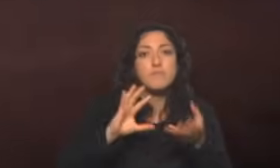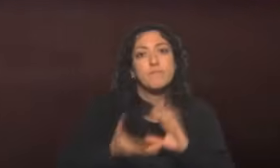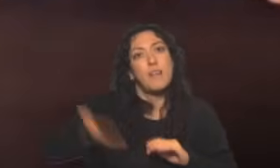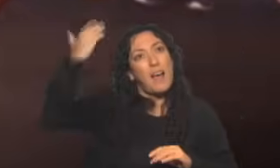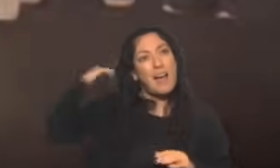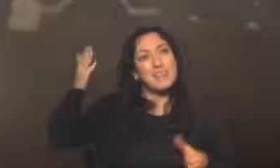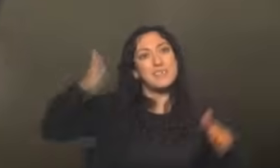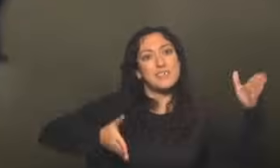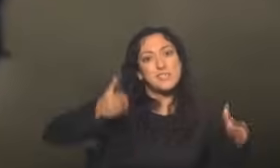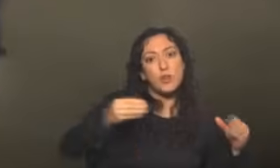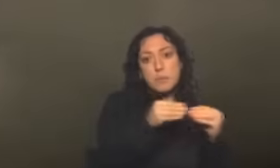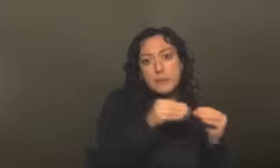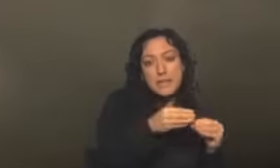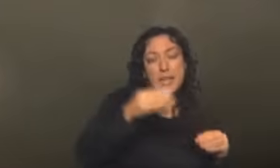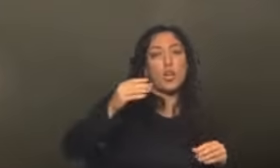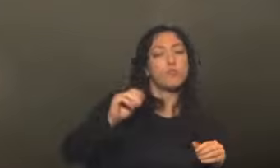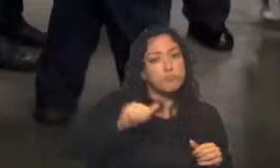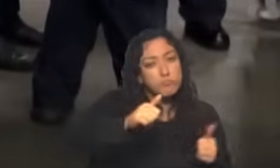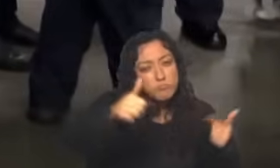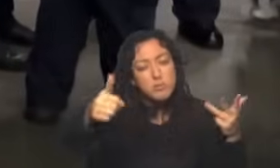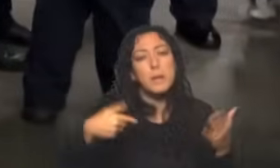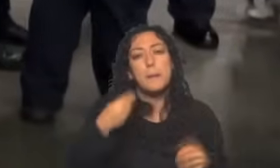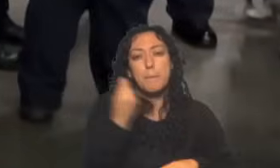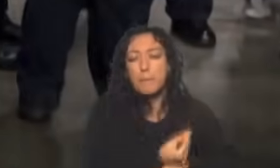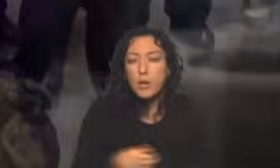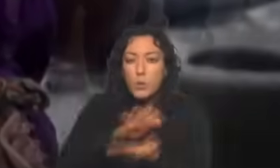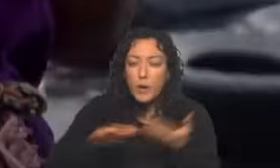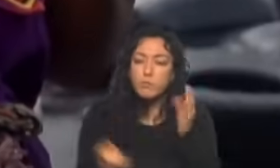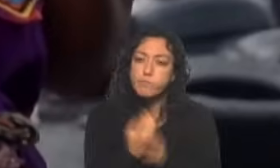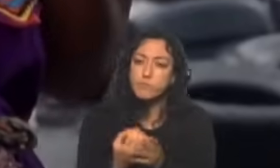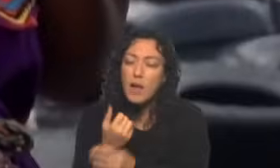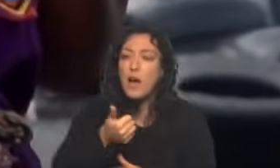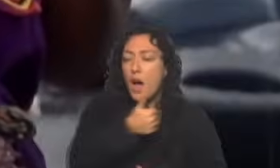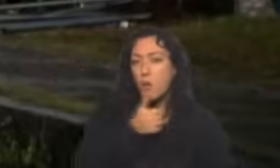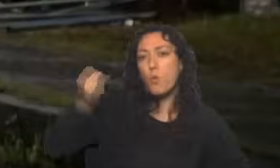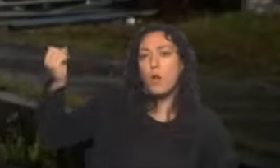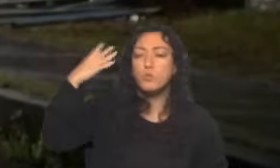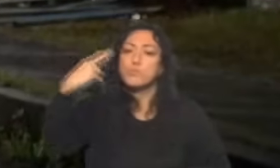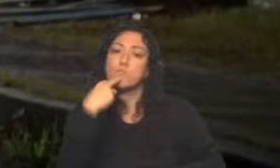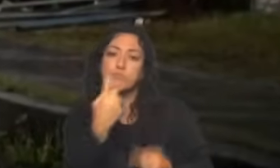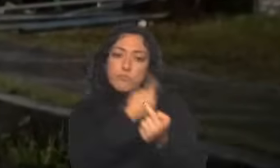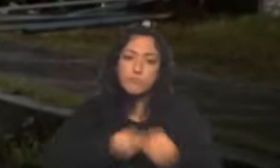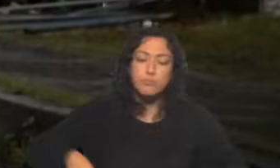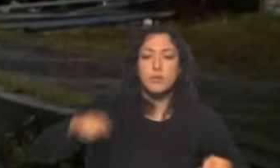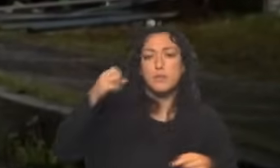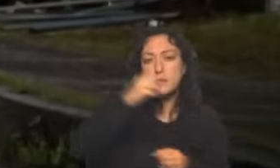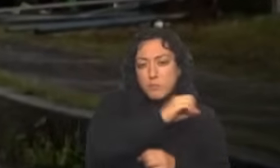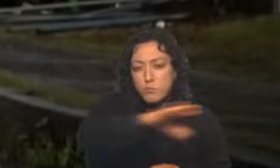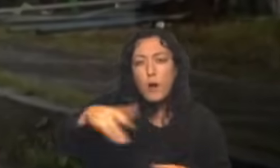gobierno de Martinelli, prometiendo crear empleos, mejorar la seguridad pública y llevar agua y electricidad a las zonas rurales e indígenas de